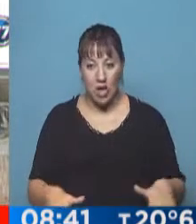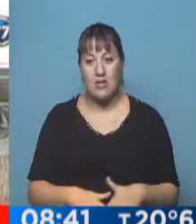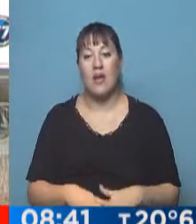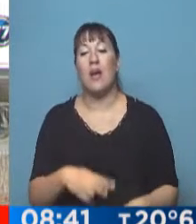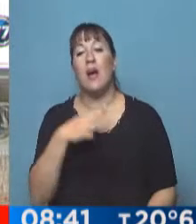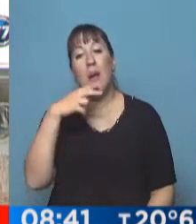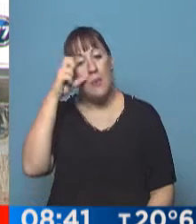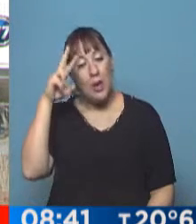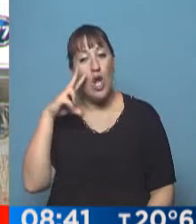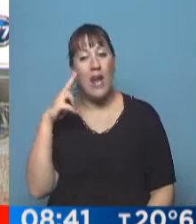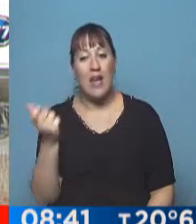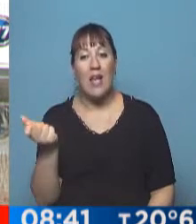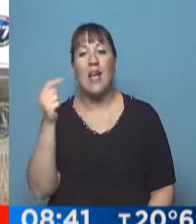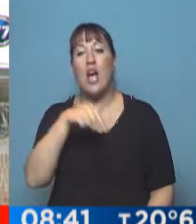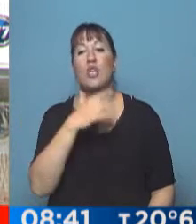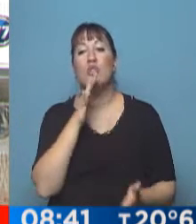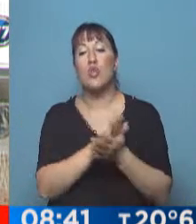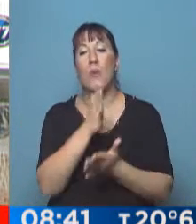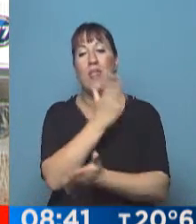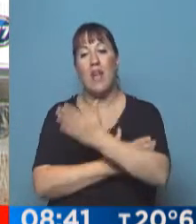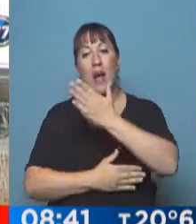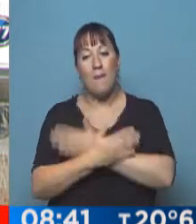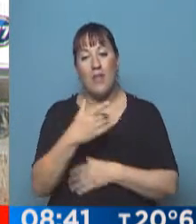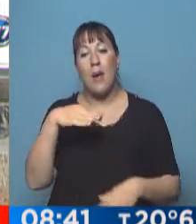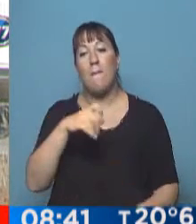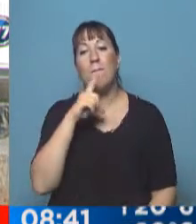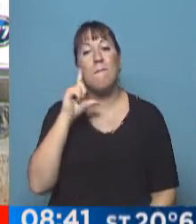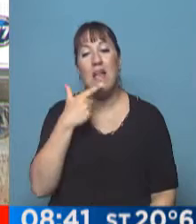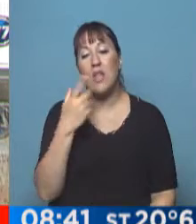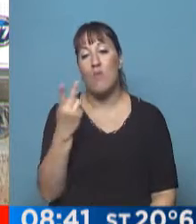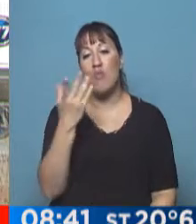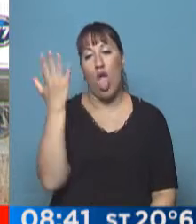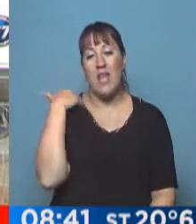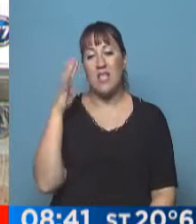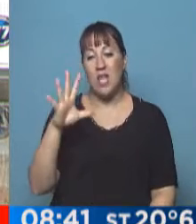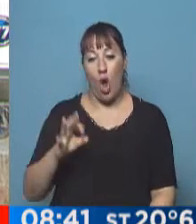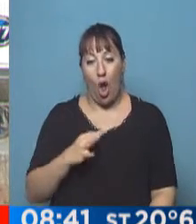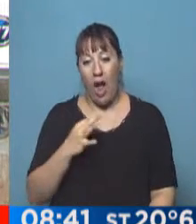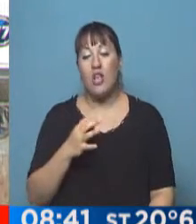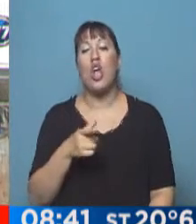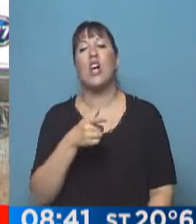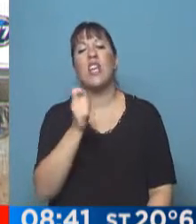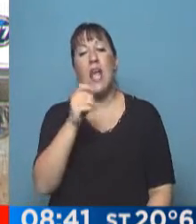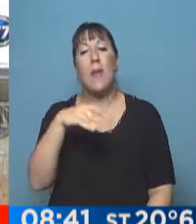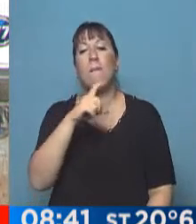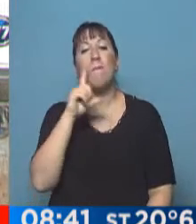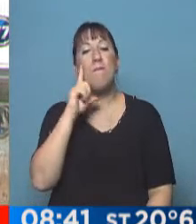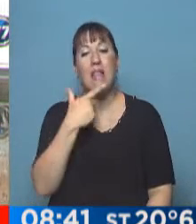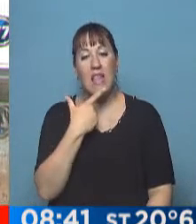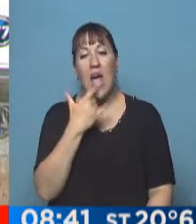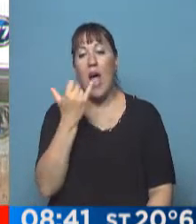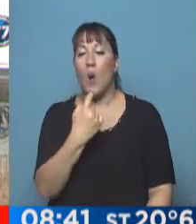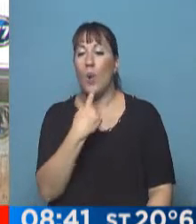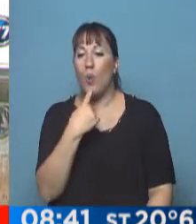Verónica González está con nosotros, la columna sobre discapacidad. Matías Carbonell murió hace 5 años. Verónica, recordanos, ¿quién era Matías y hay